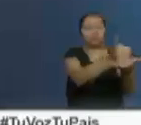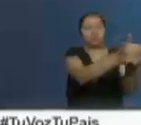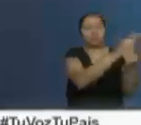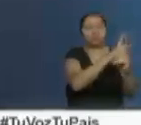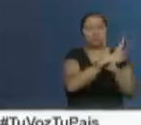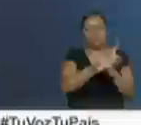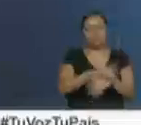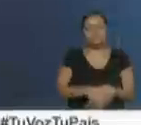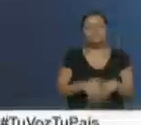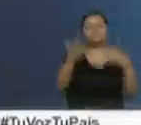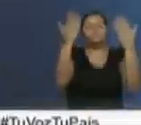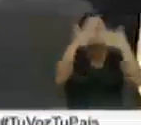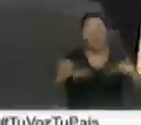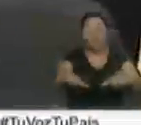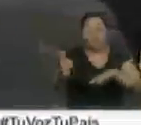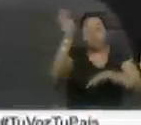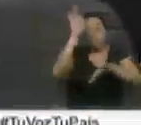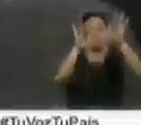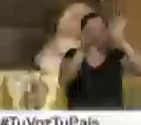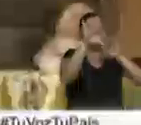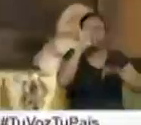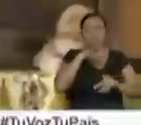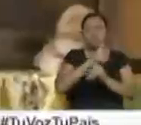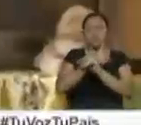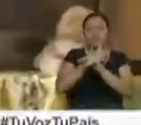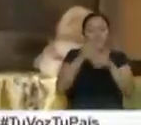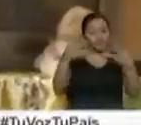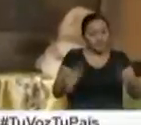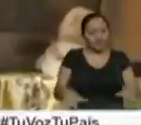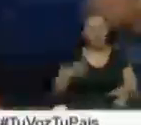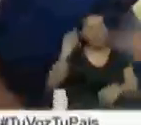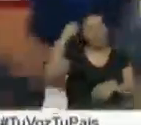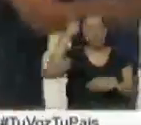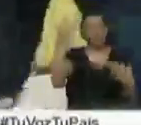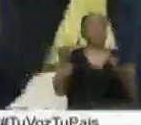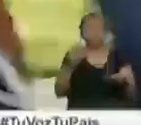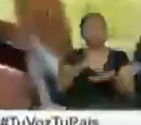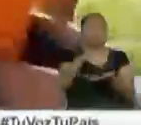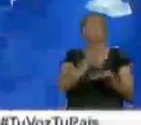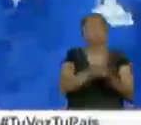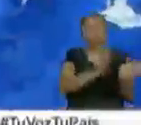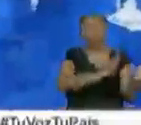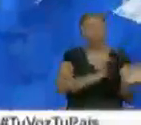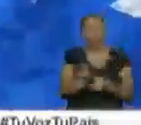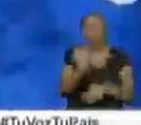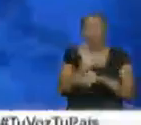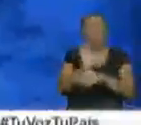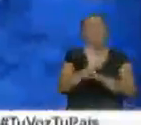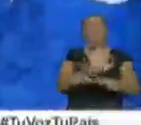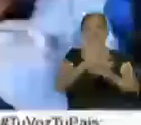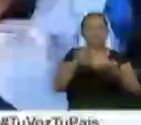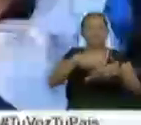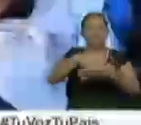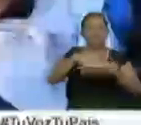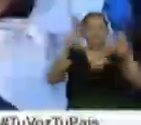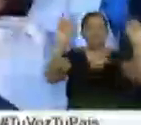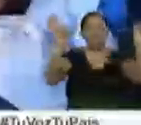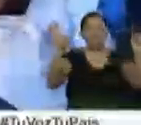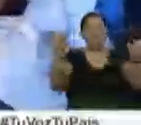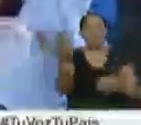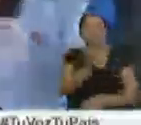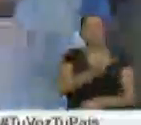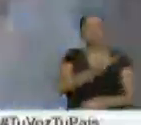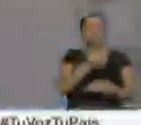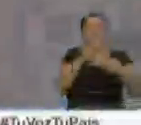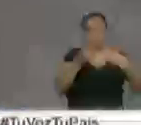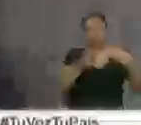discapacidad. Una vez que se identificaron a las personas con discapacidad, el gobierno implementó programas como Ecuador Sin Barreras y la Misión Solidaria Manuel